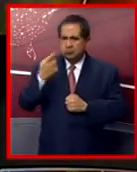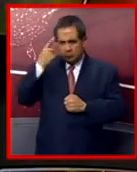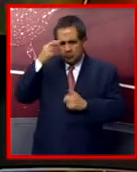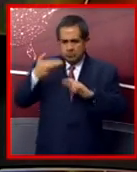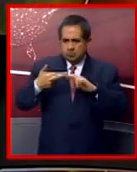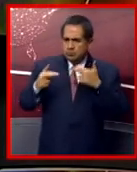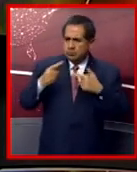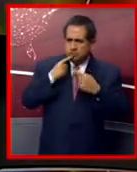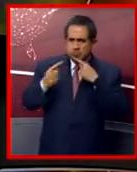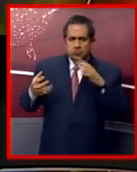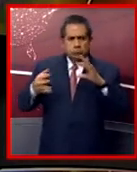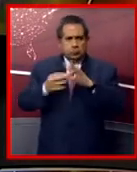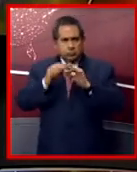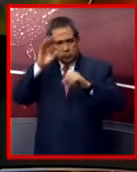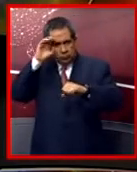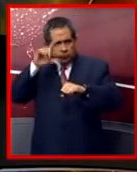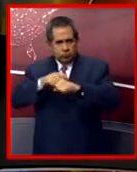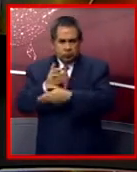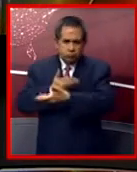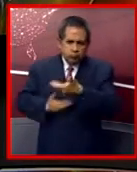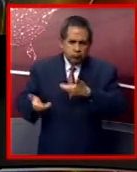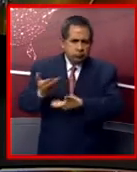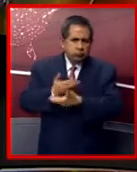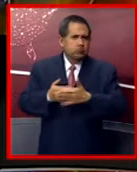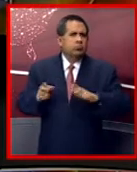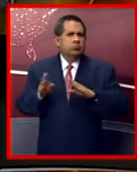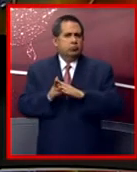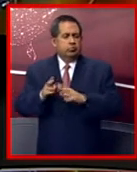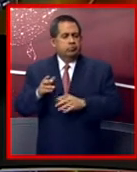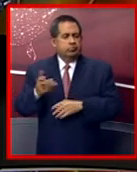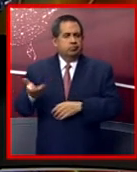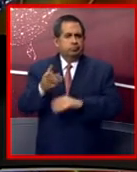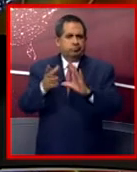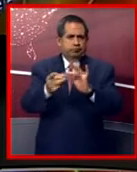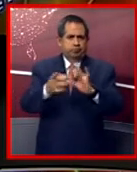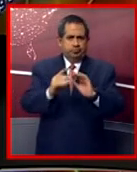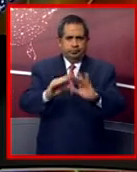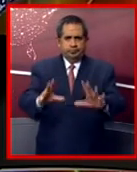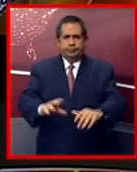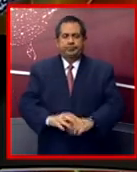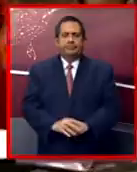diplomático, comercial y cultural. Los detalles los tiene mi compañero Adrián Aguilar Torres.